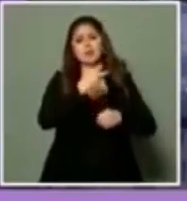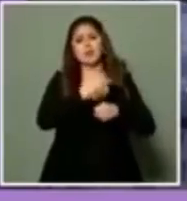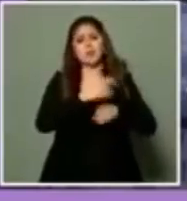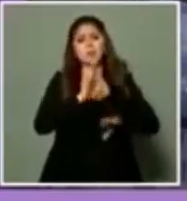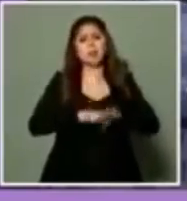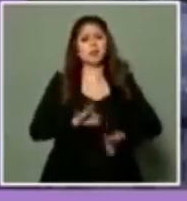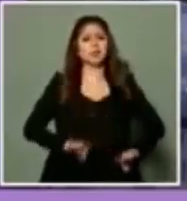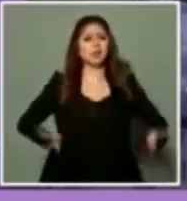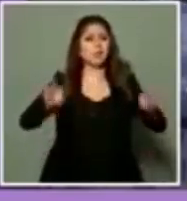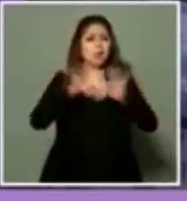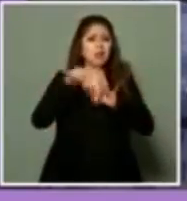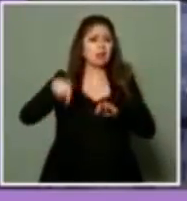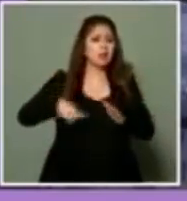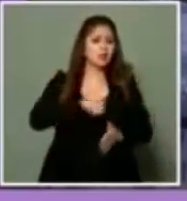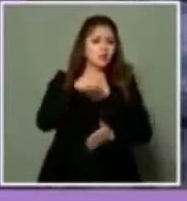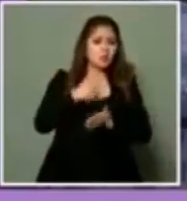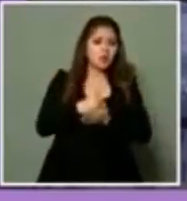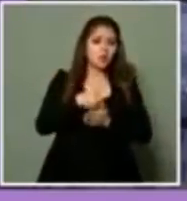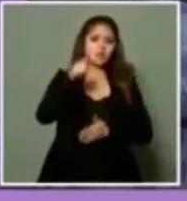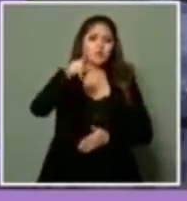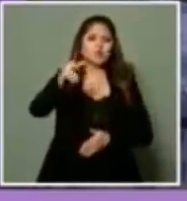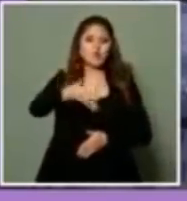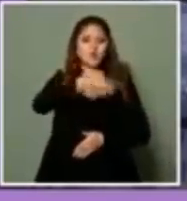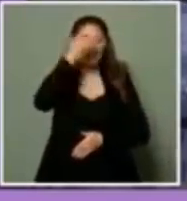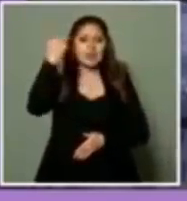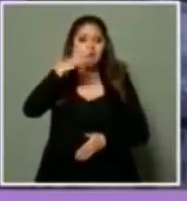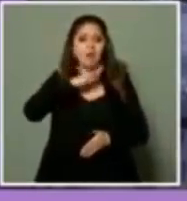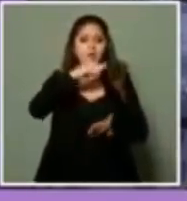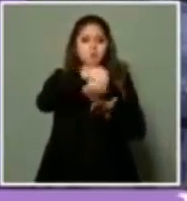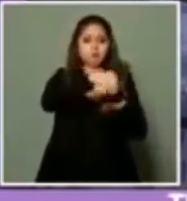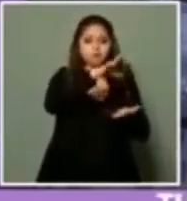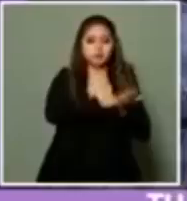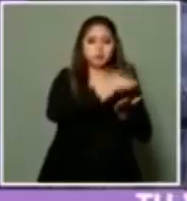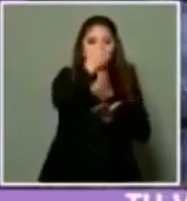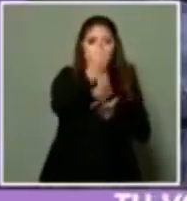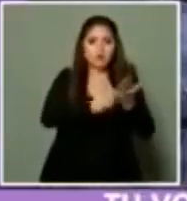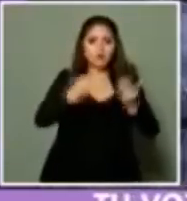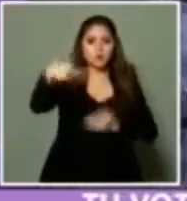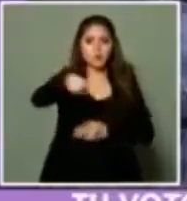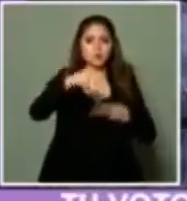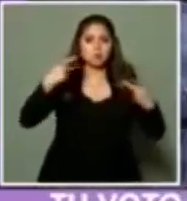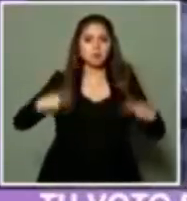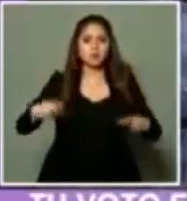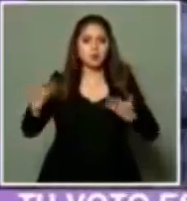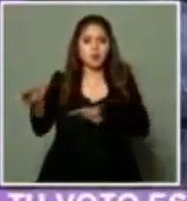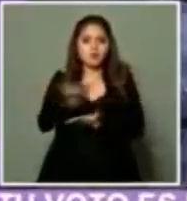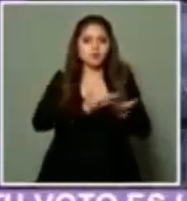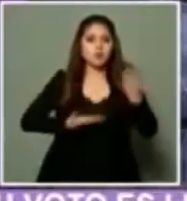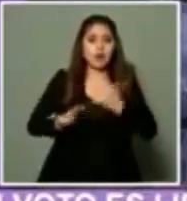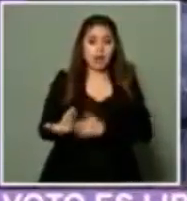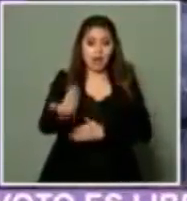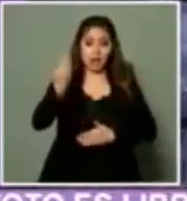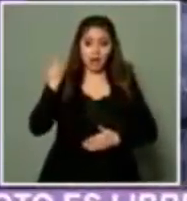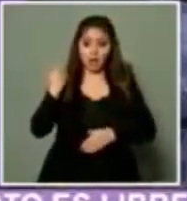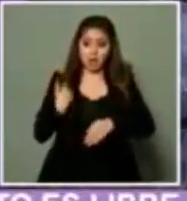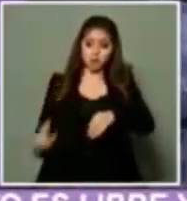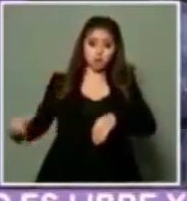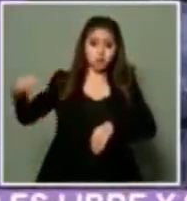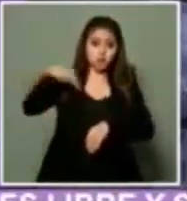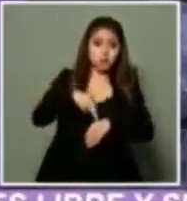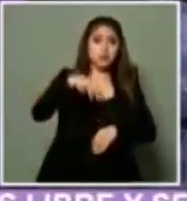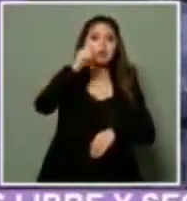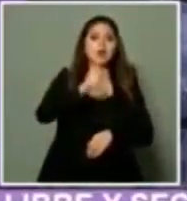conocimiento, lo que no sabes es que yo sí tengo los expedientes de tus colaboradores, que antes de que yo llegara estaban infiltrados en Prepa sí y,